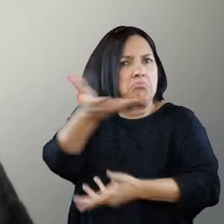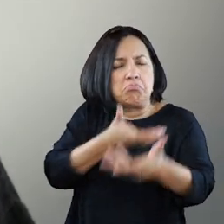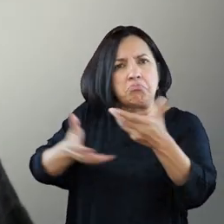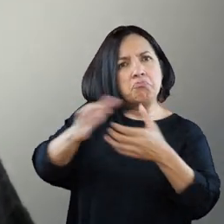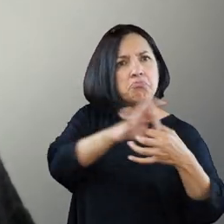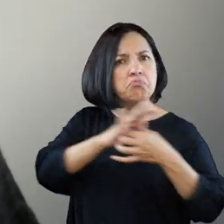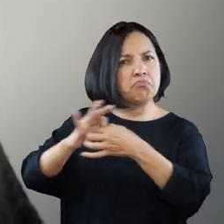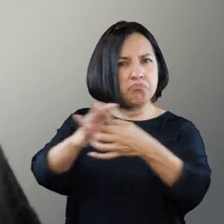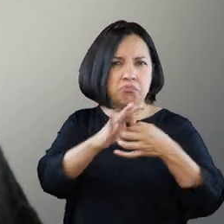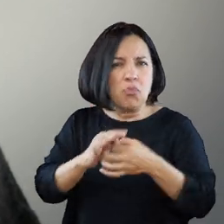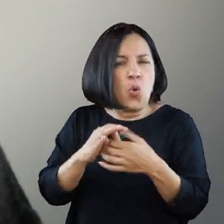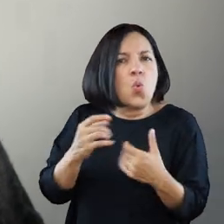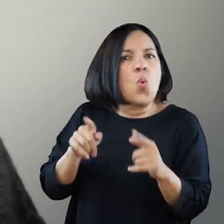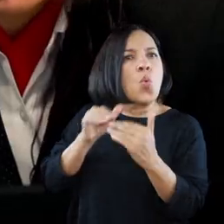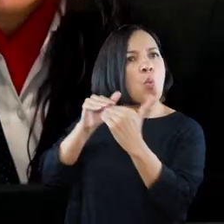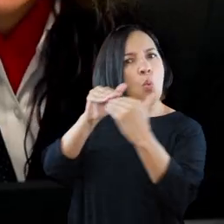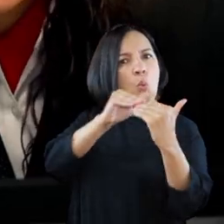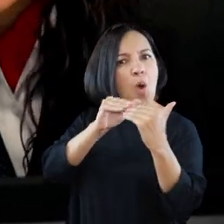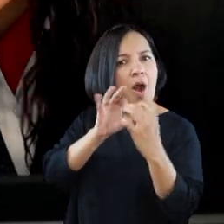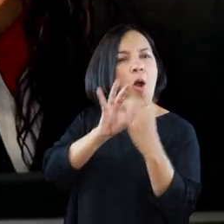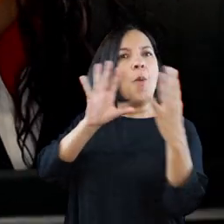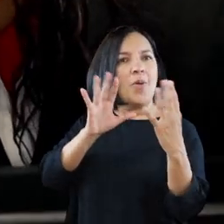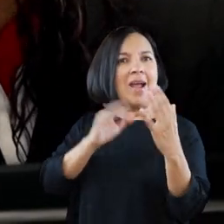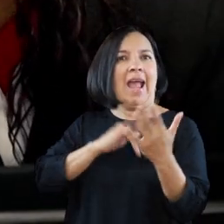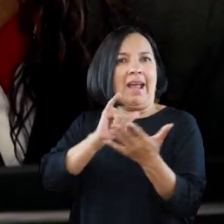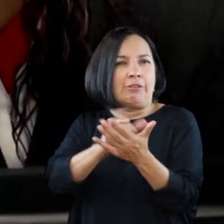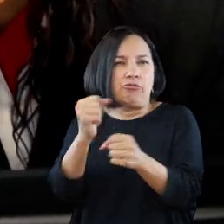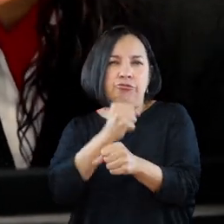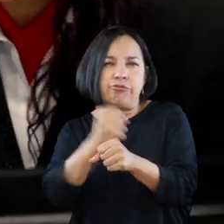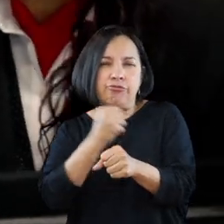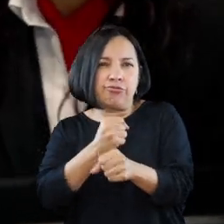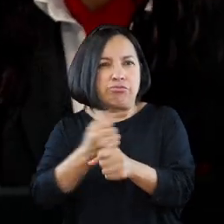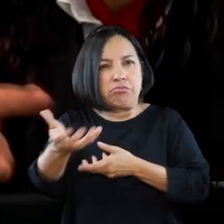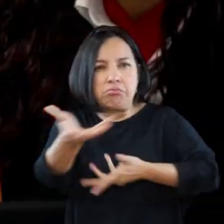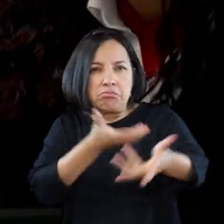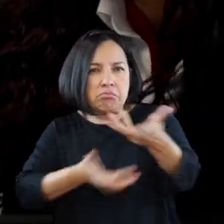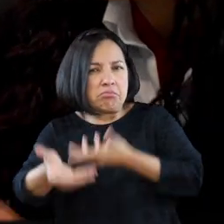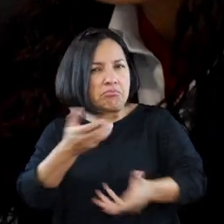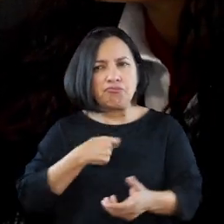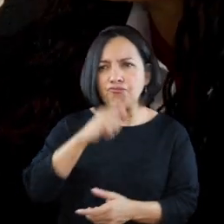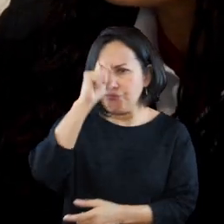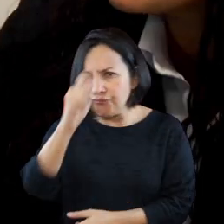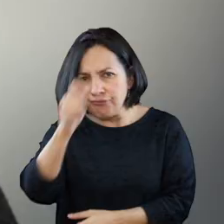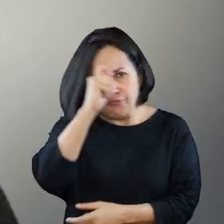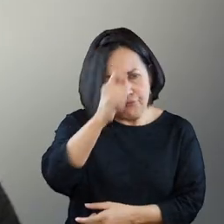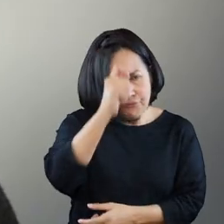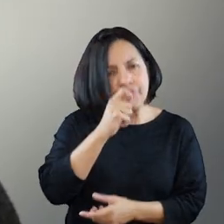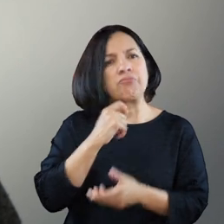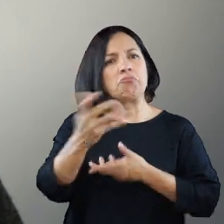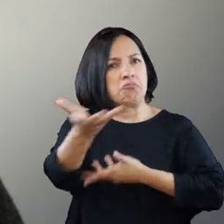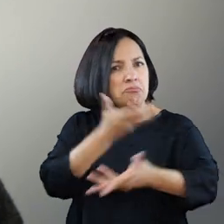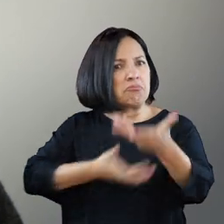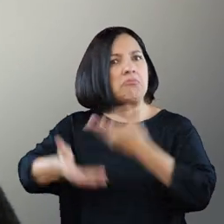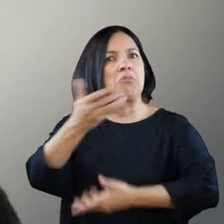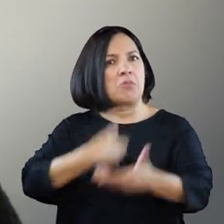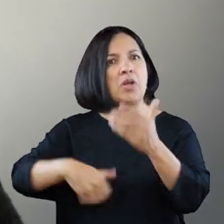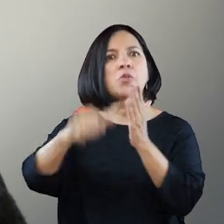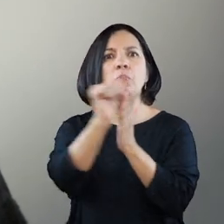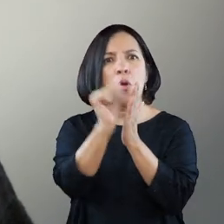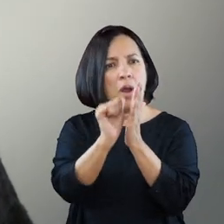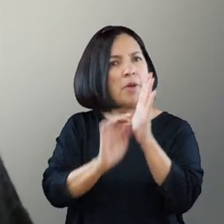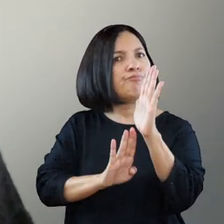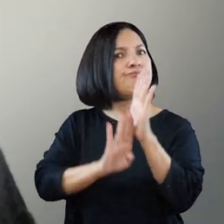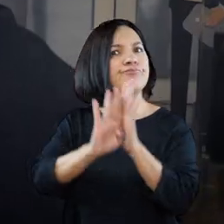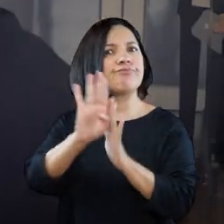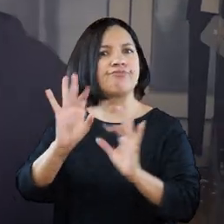su equipo de trabajo precisamente porque hay una equidad en el momento de tratarlos. Y eso nos ha ayudado a que el